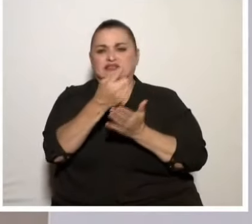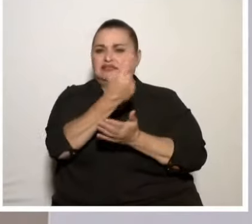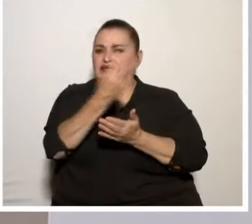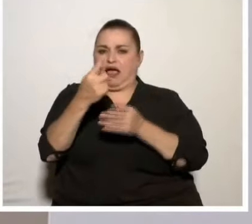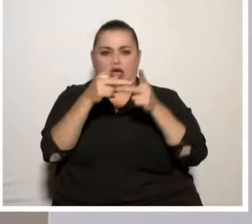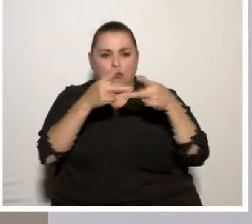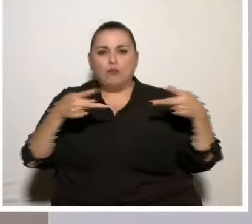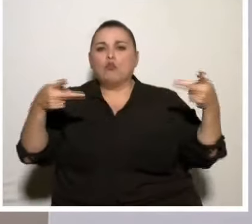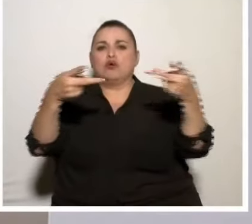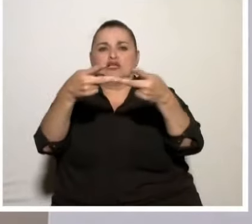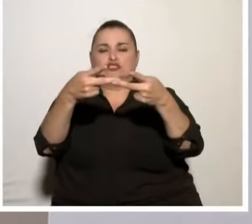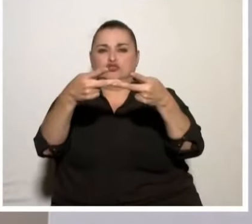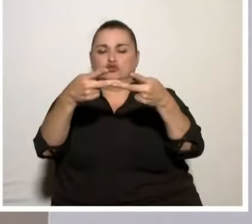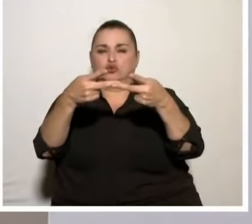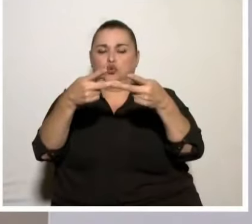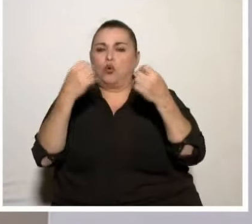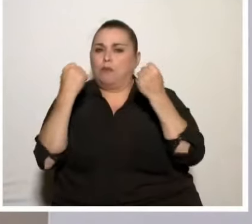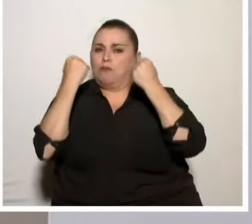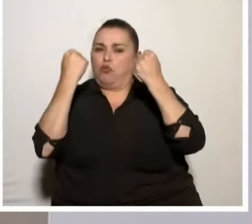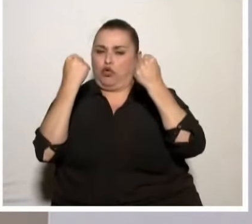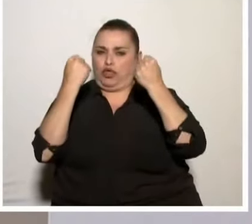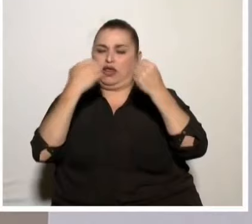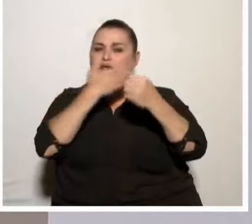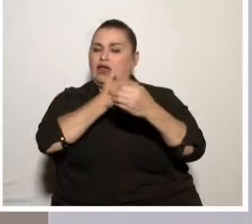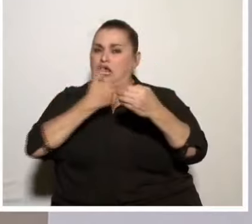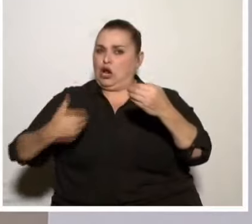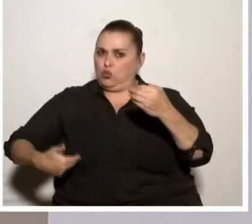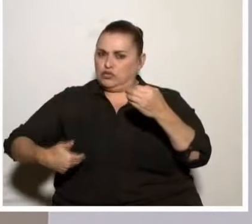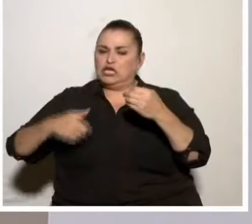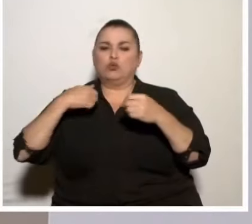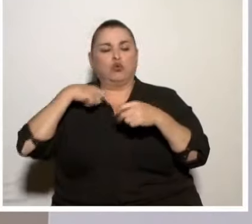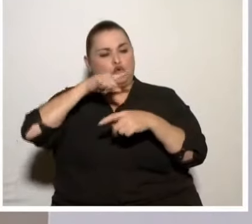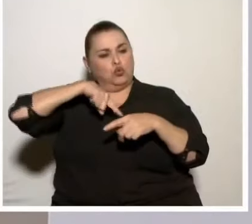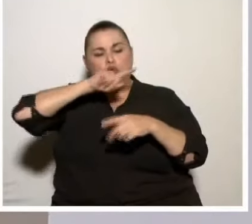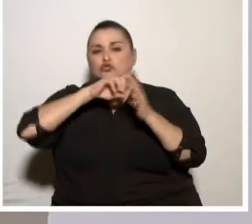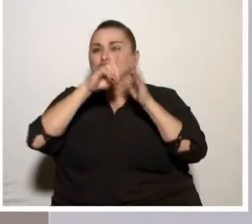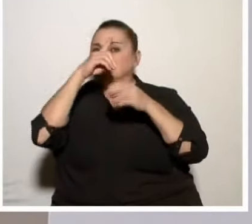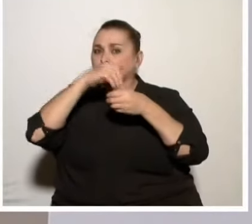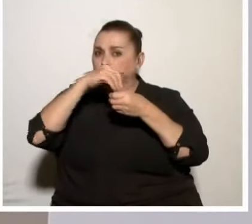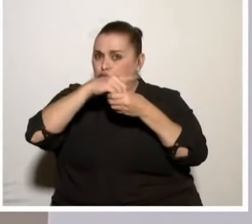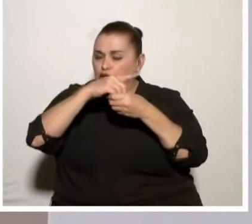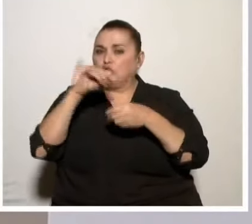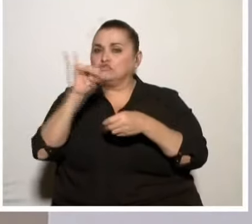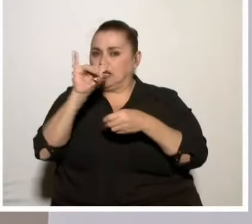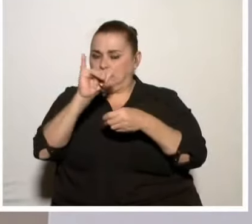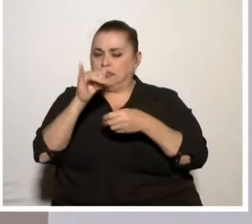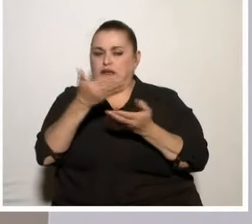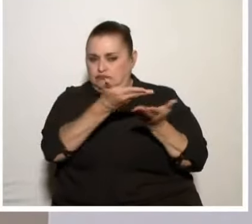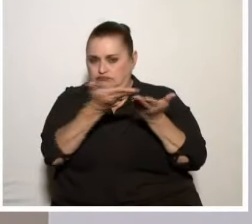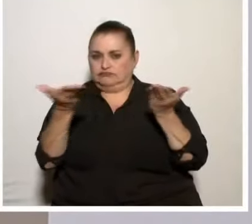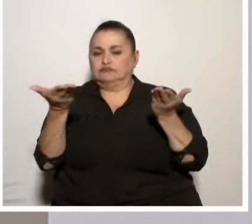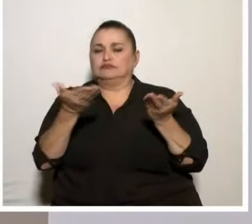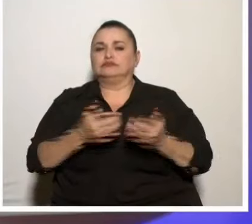los puestos del Poder Ejecutivo y por supuesto nuestros diputados y diputadas que también lo son.